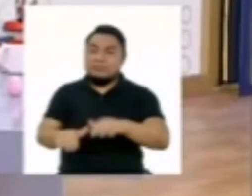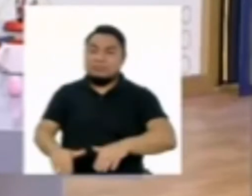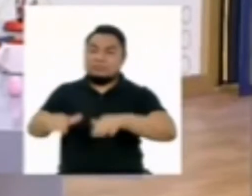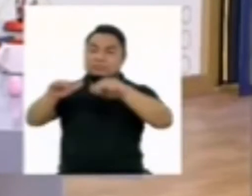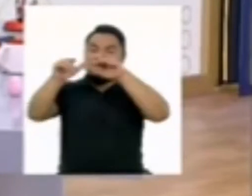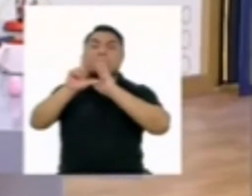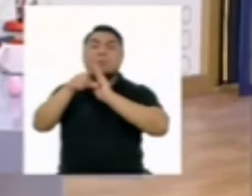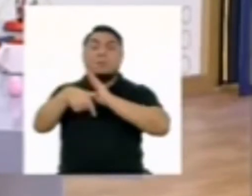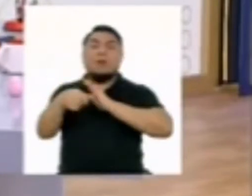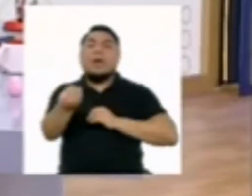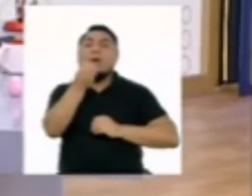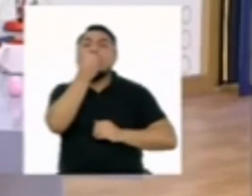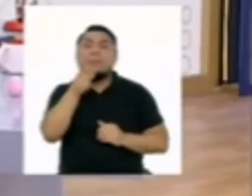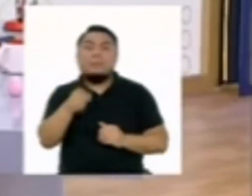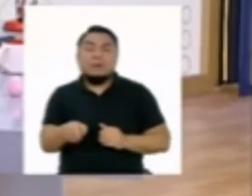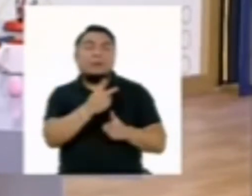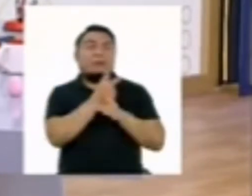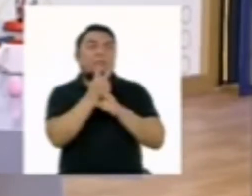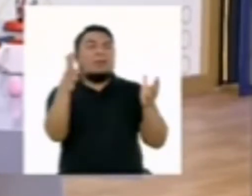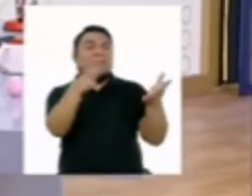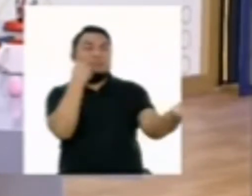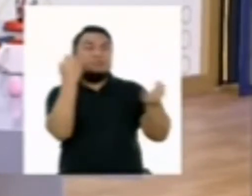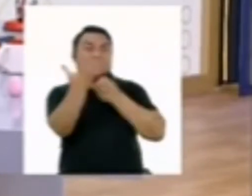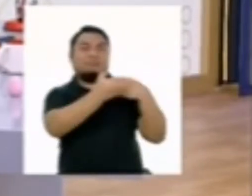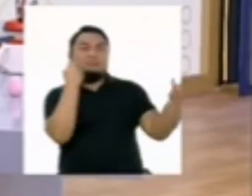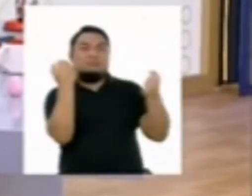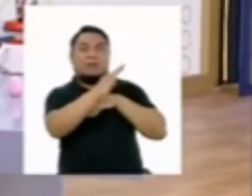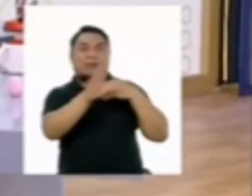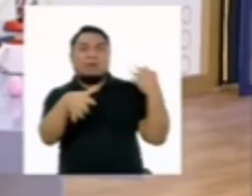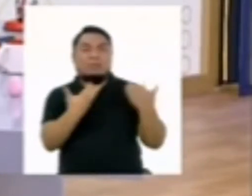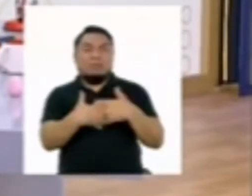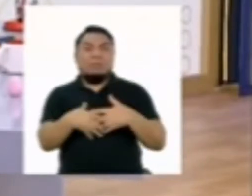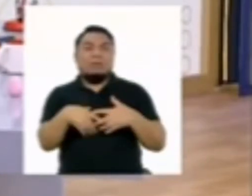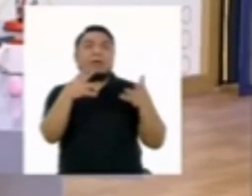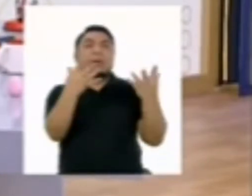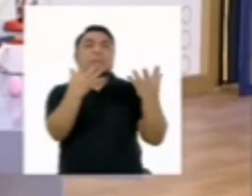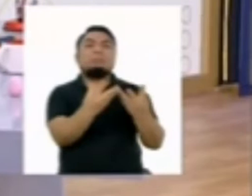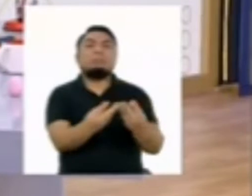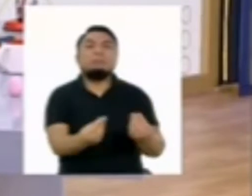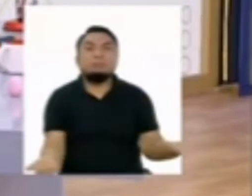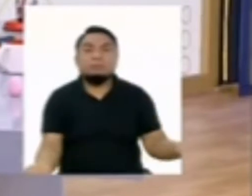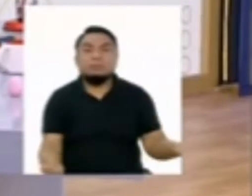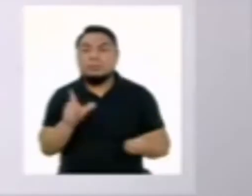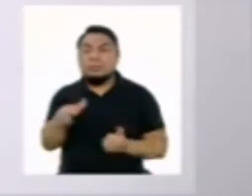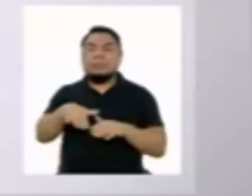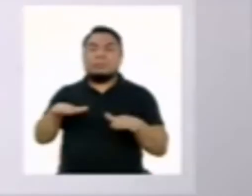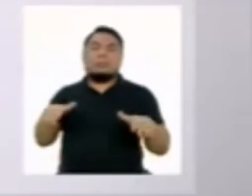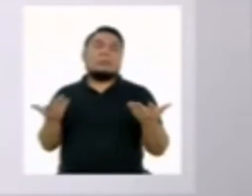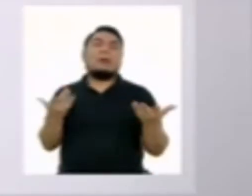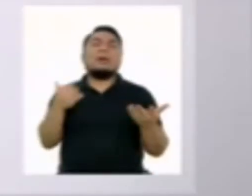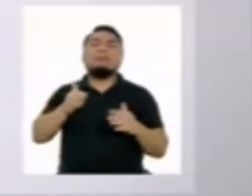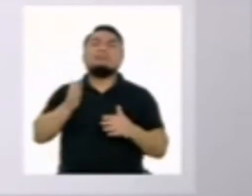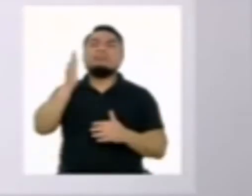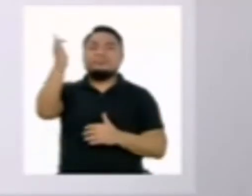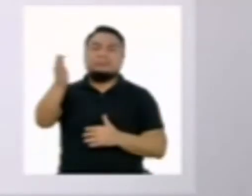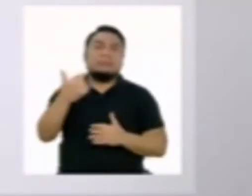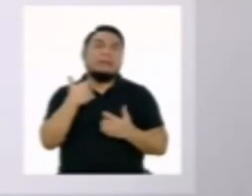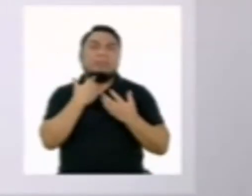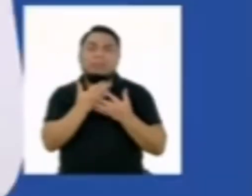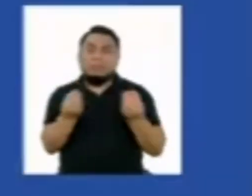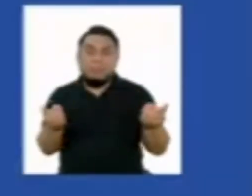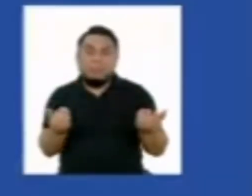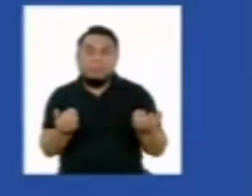que comer porque si no cuidamos los recursos, terminaremos extinguiendo a las especies. Por eso, el